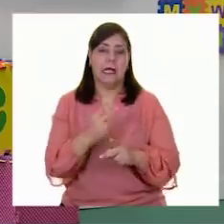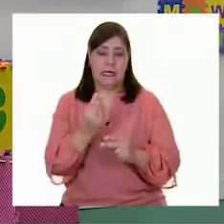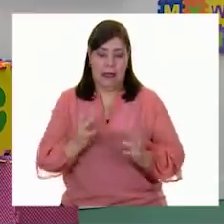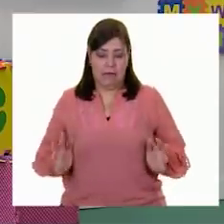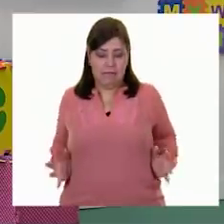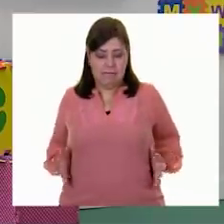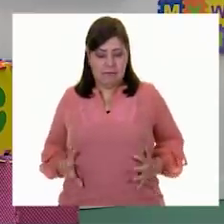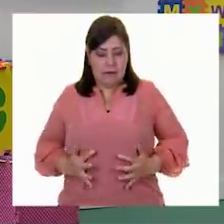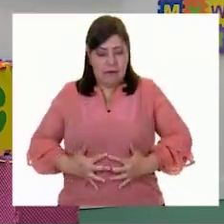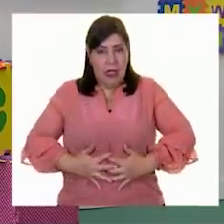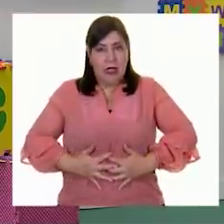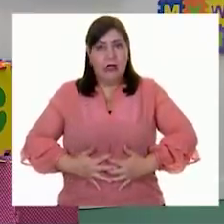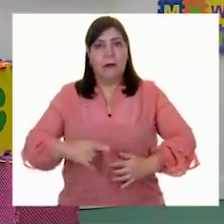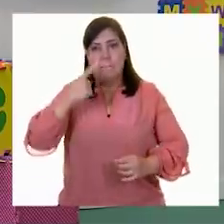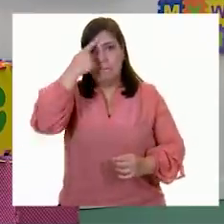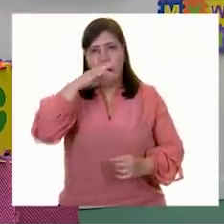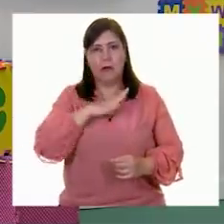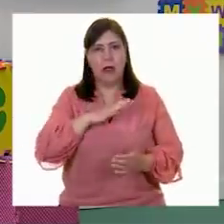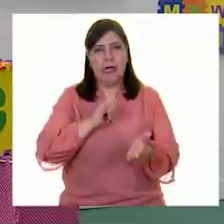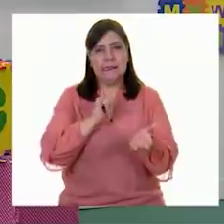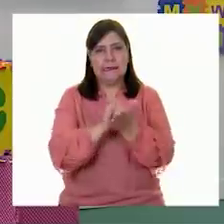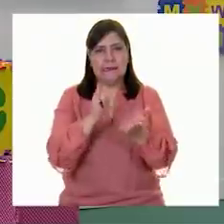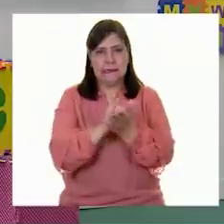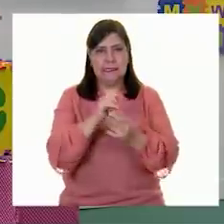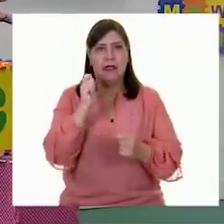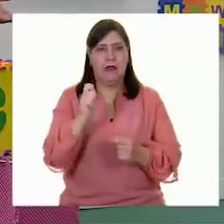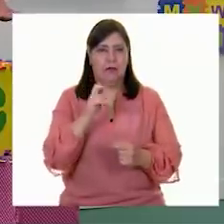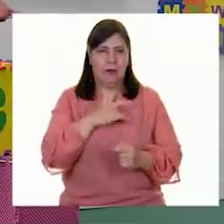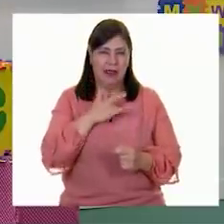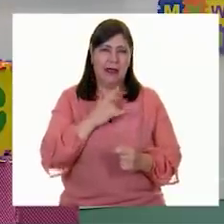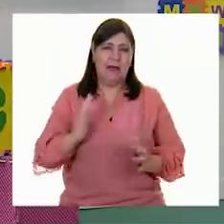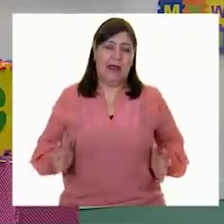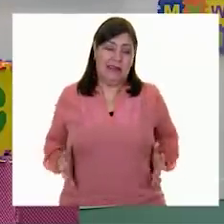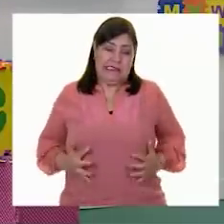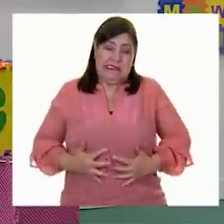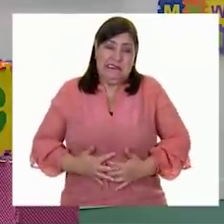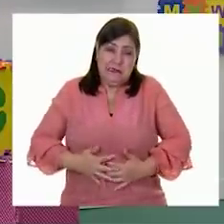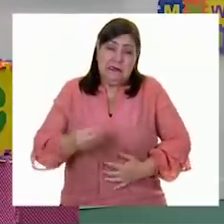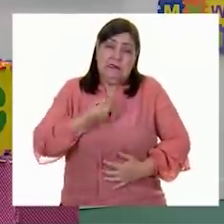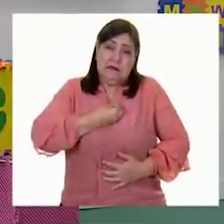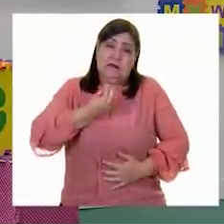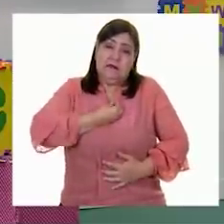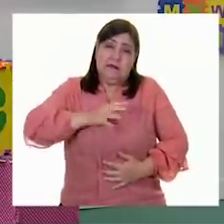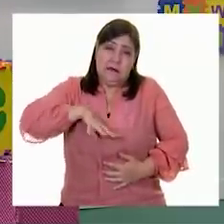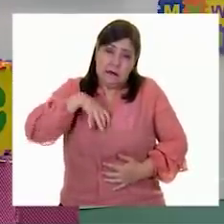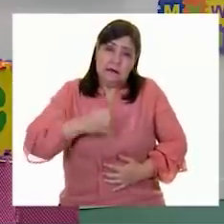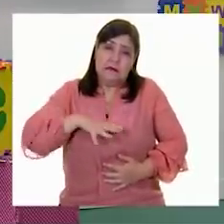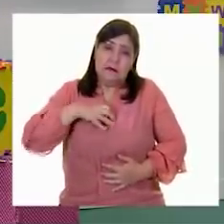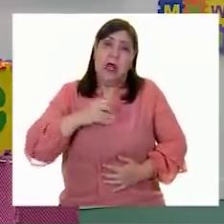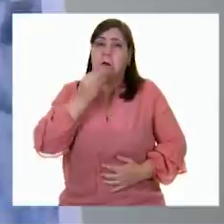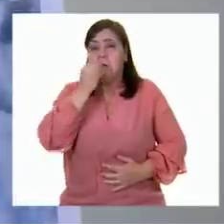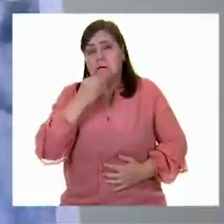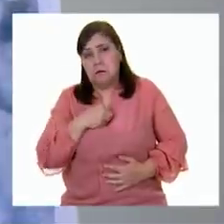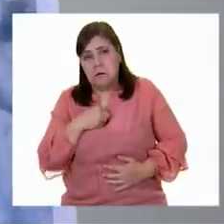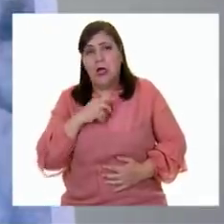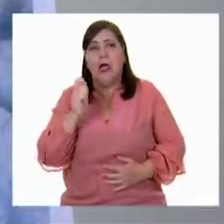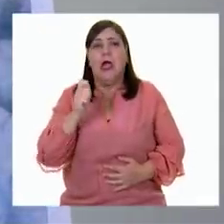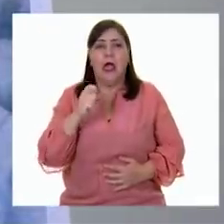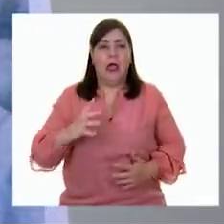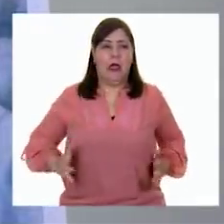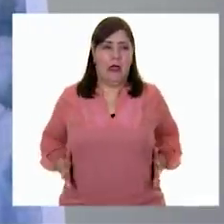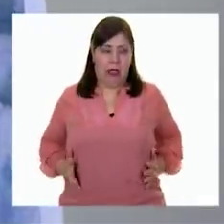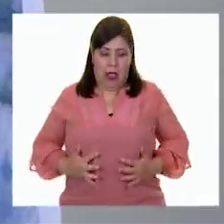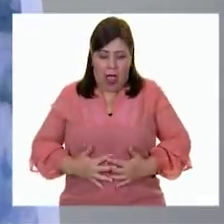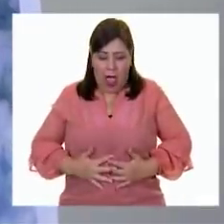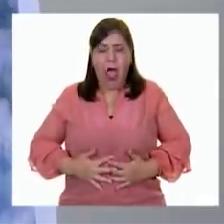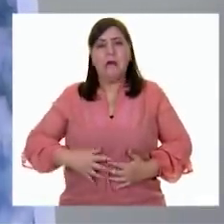o faja de yeso, y probablemente eso pues la desanimaba. Sin embargo, ella la usaba en ocasiones como lienzos para